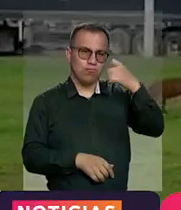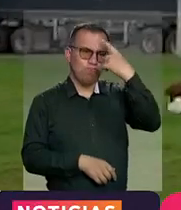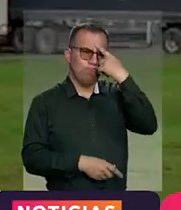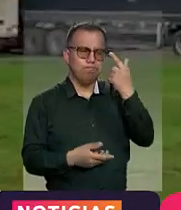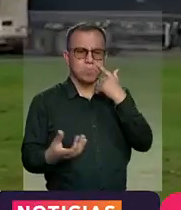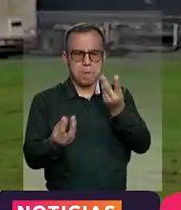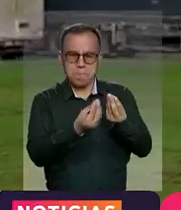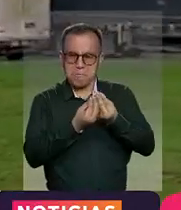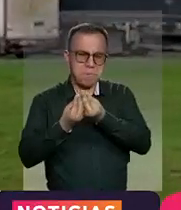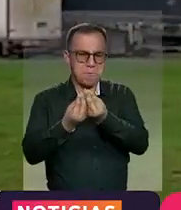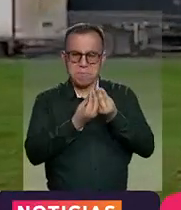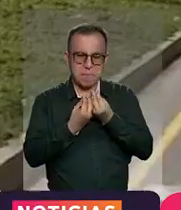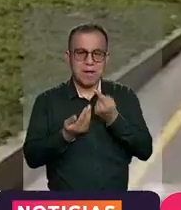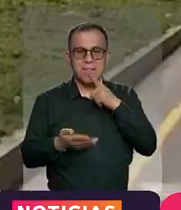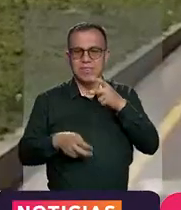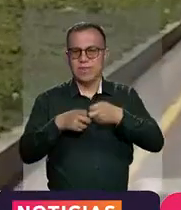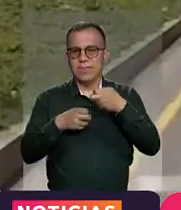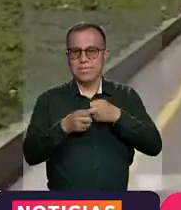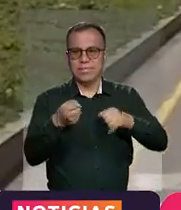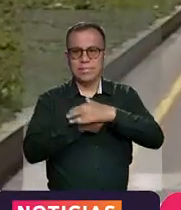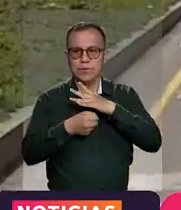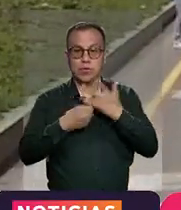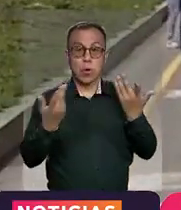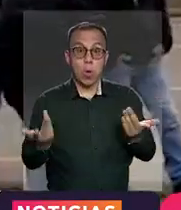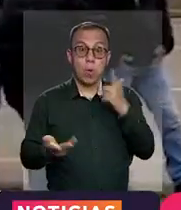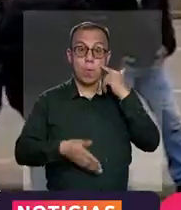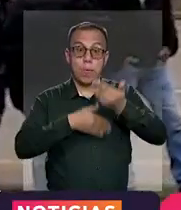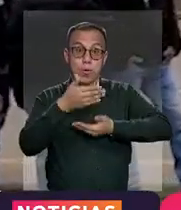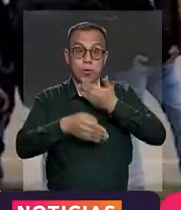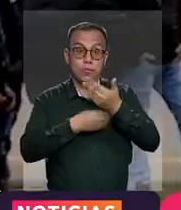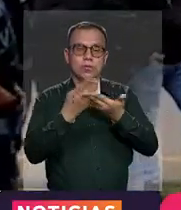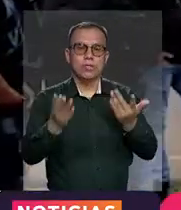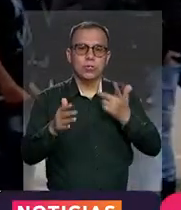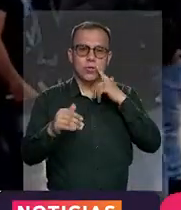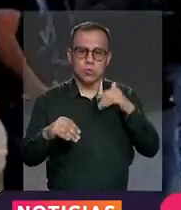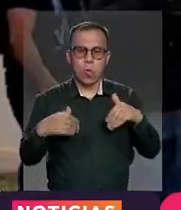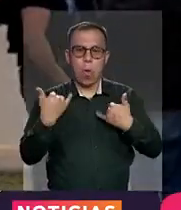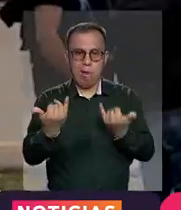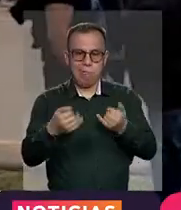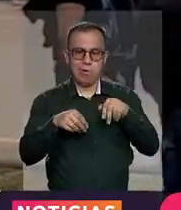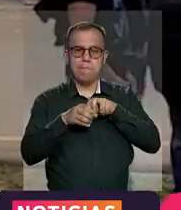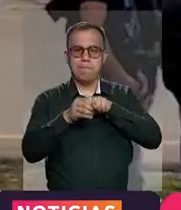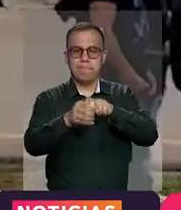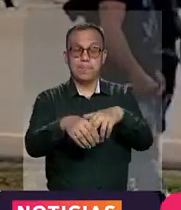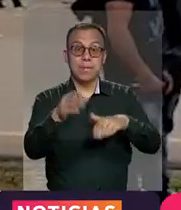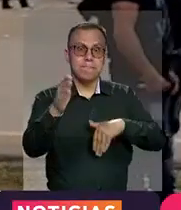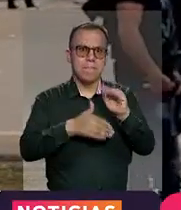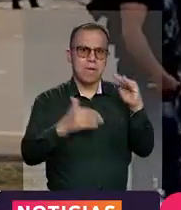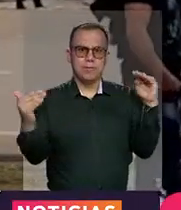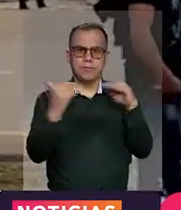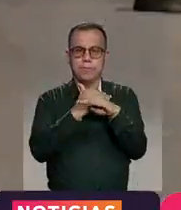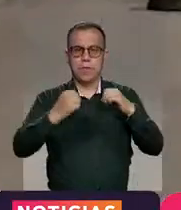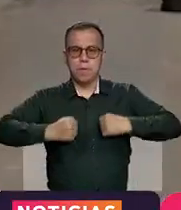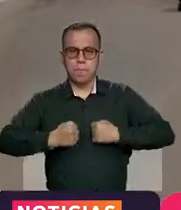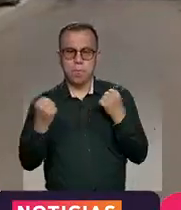para buscar salidas a las dificultades de movilidad en el departamento. Las vías más afectadas son